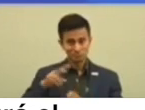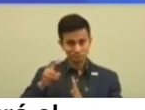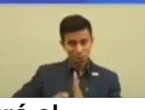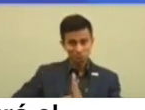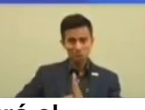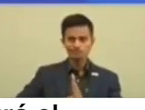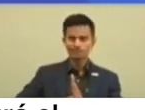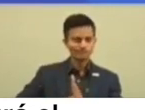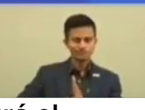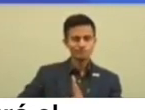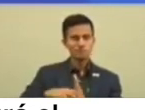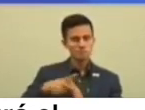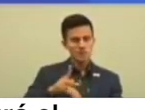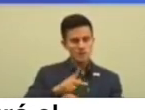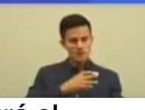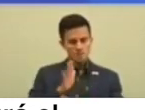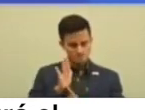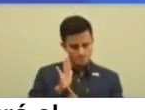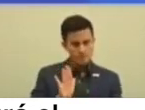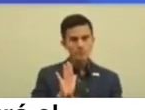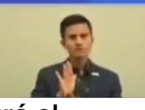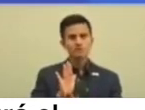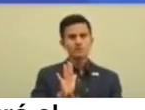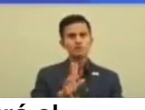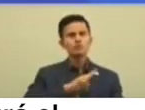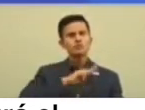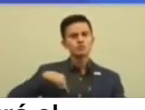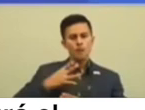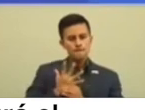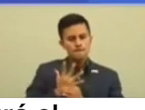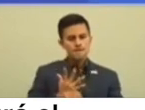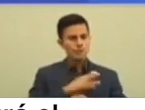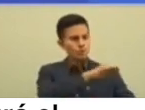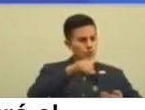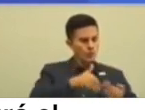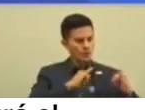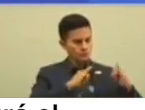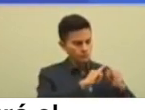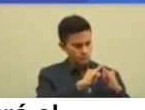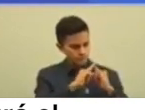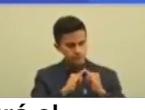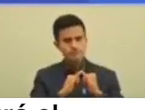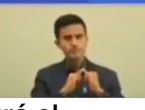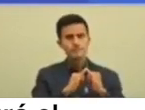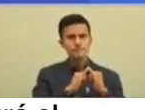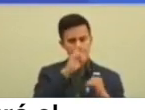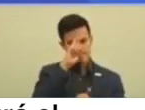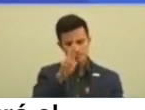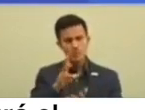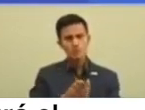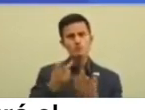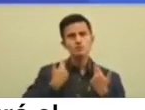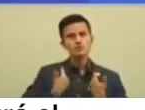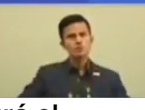medio para refrendar el compromiso de todas nuestras instituciones con el respeto a los derechos humanos,